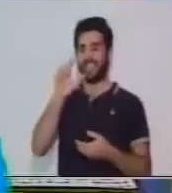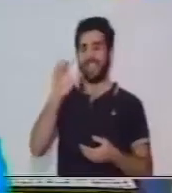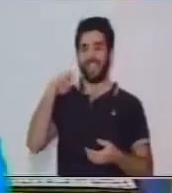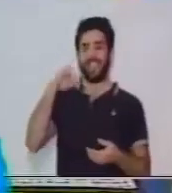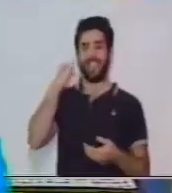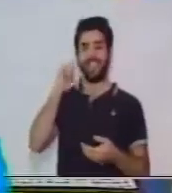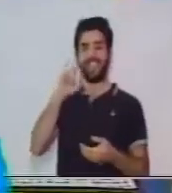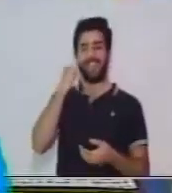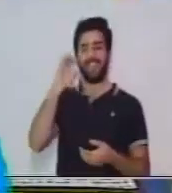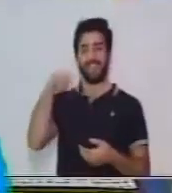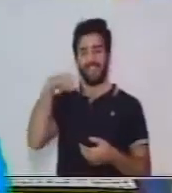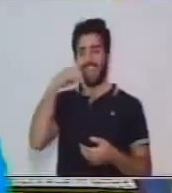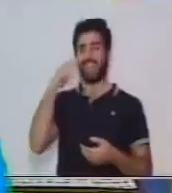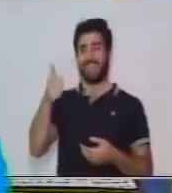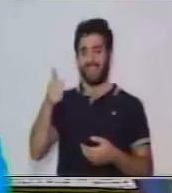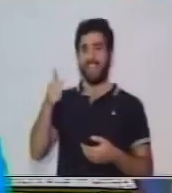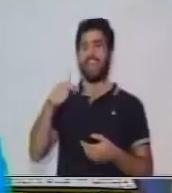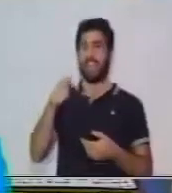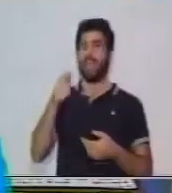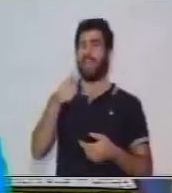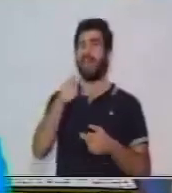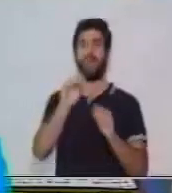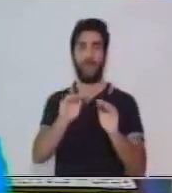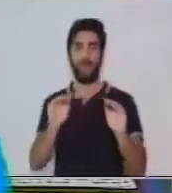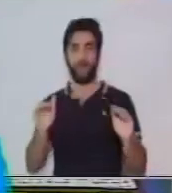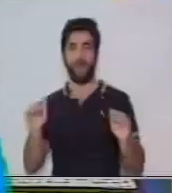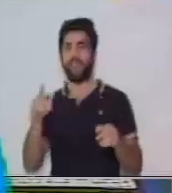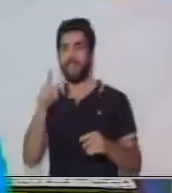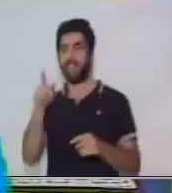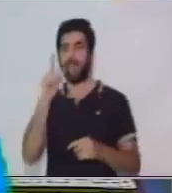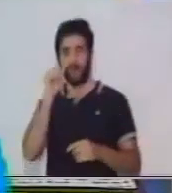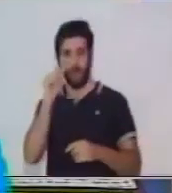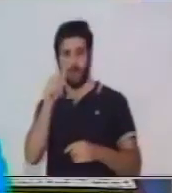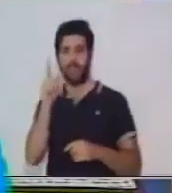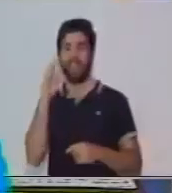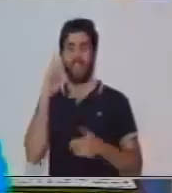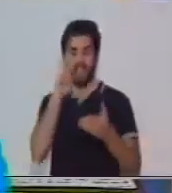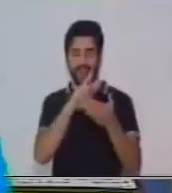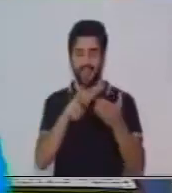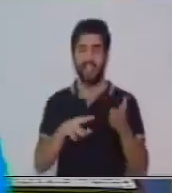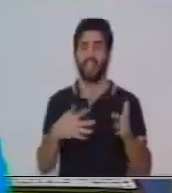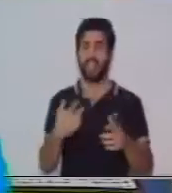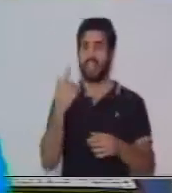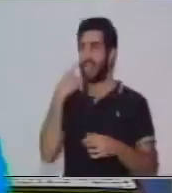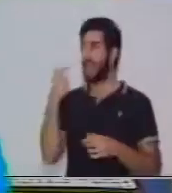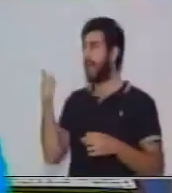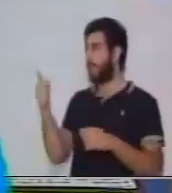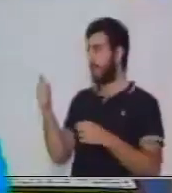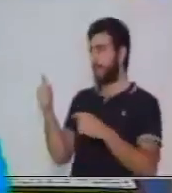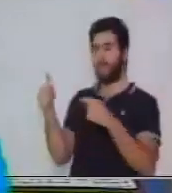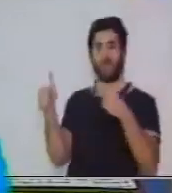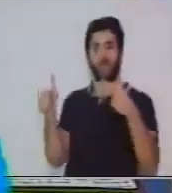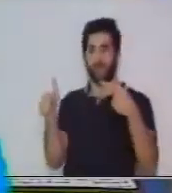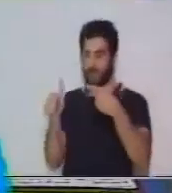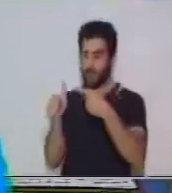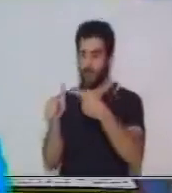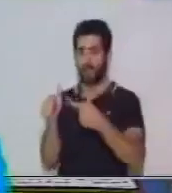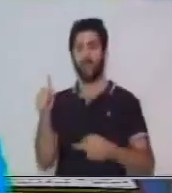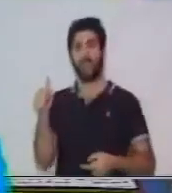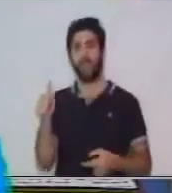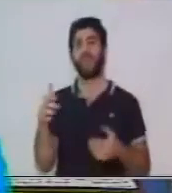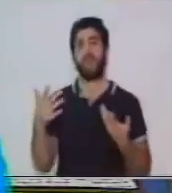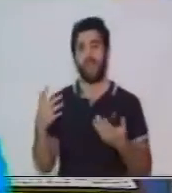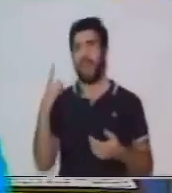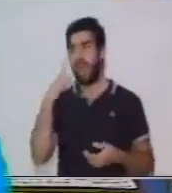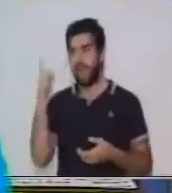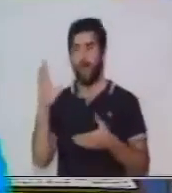De los niños, ¿quién ha leído Pulgarcito? Sí, tal vez tú ahorita piensas, bueno, son